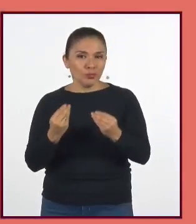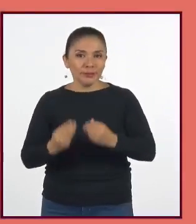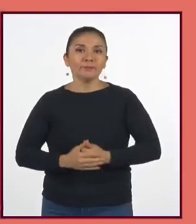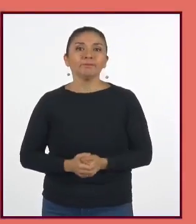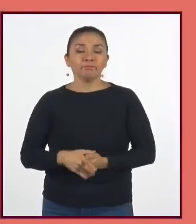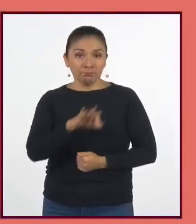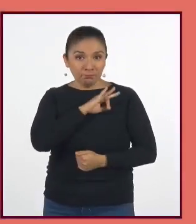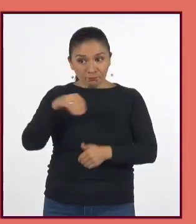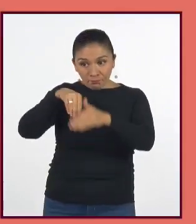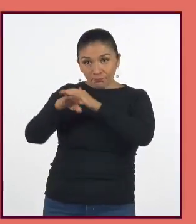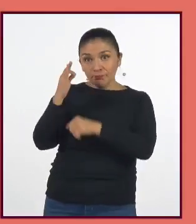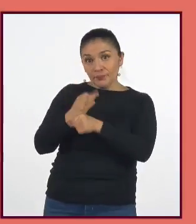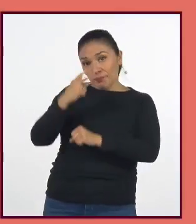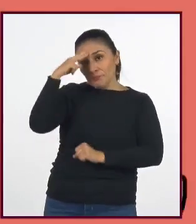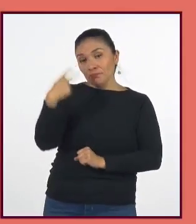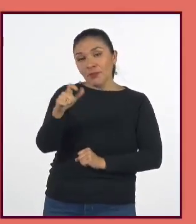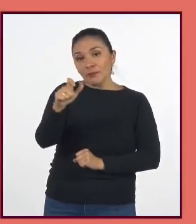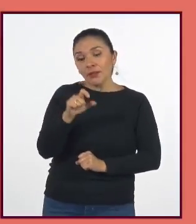Entra ahora a